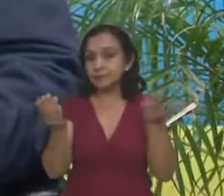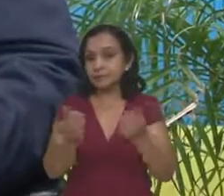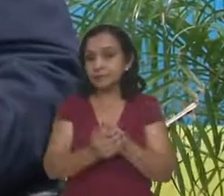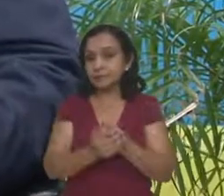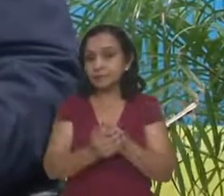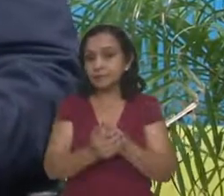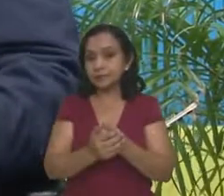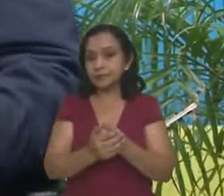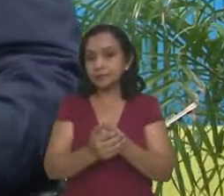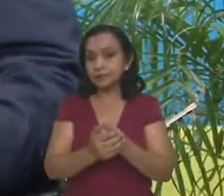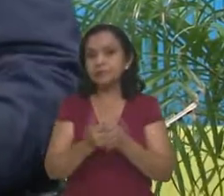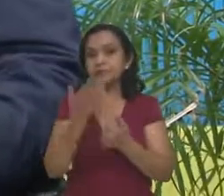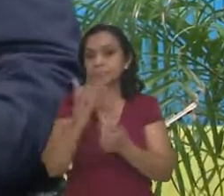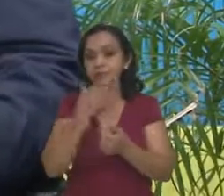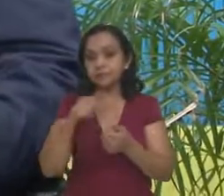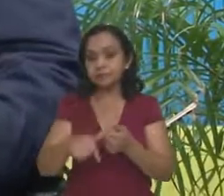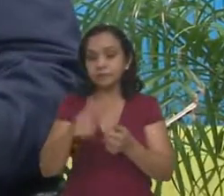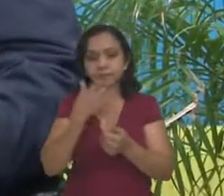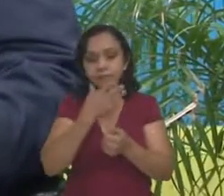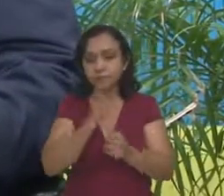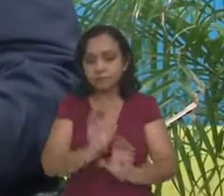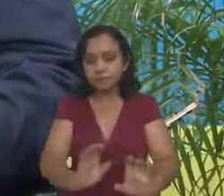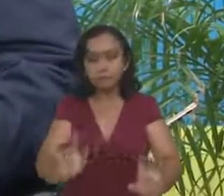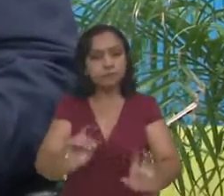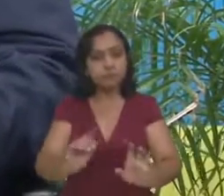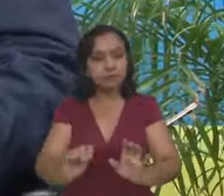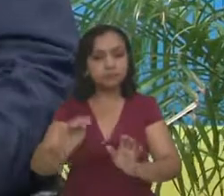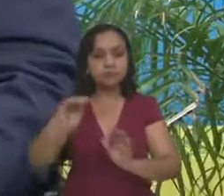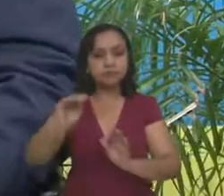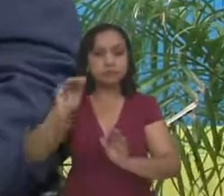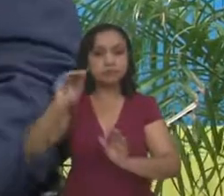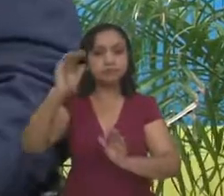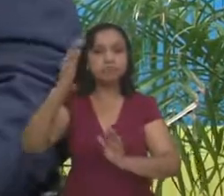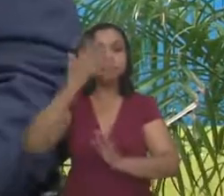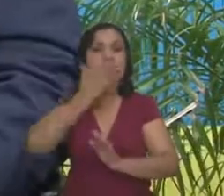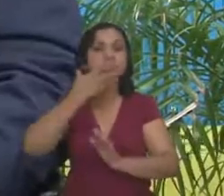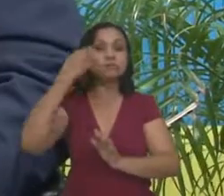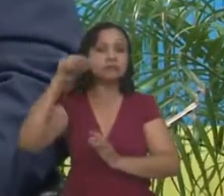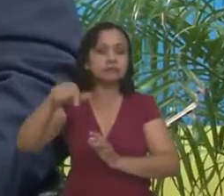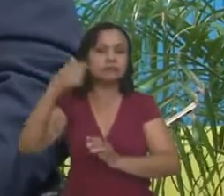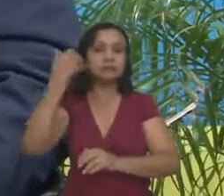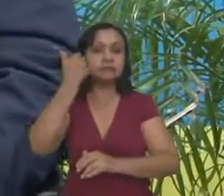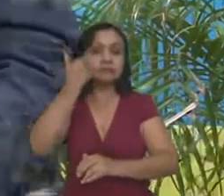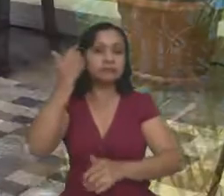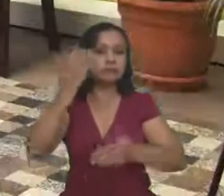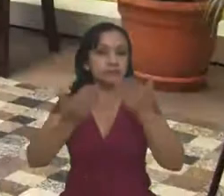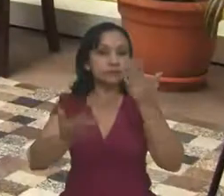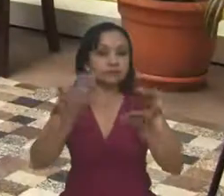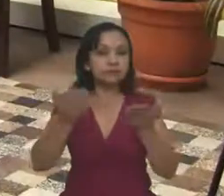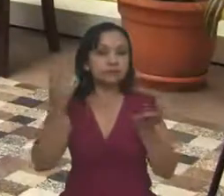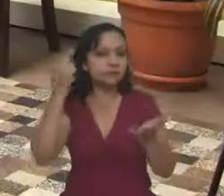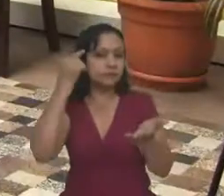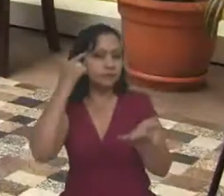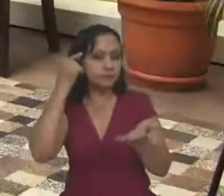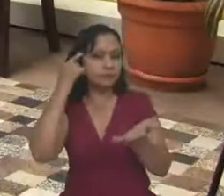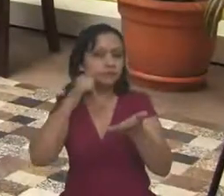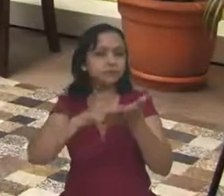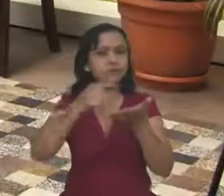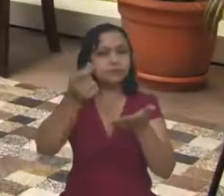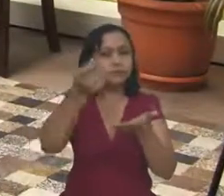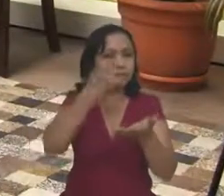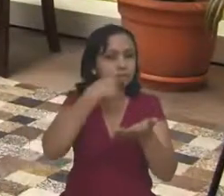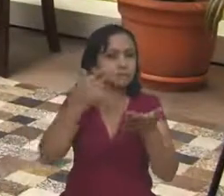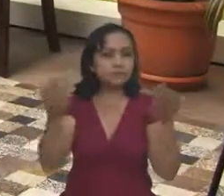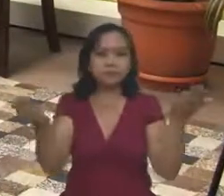a temprana edad, pero así a medida que va progresando y va creciendo el niño, pues. Me imagino que el tratamiento de las